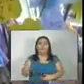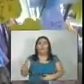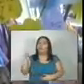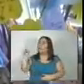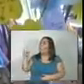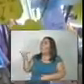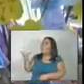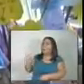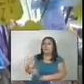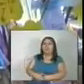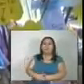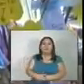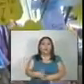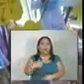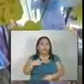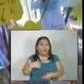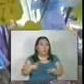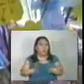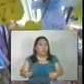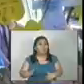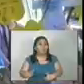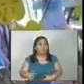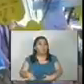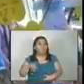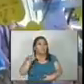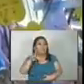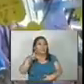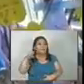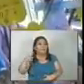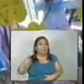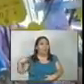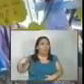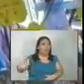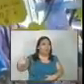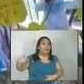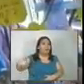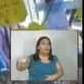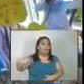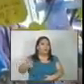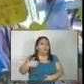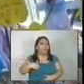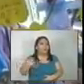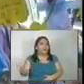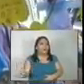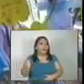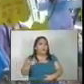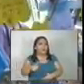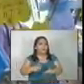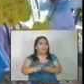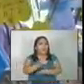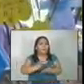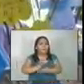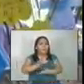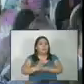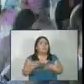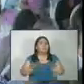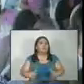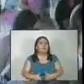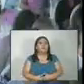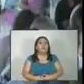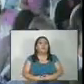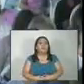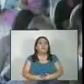años tiene? De traerlos casi ya 10 años. De venir constantemente trayendo los niños.